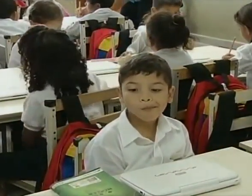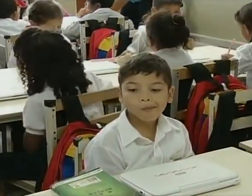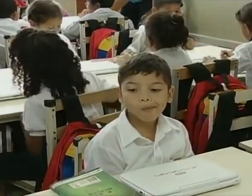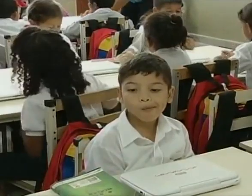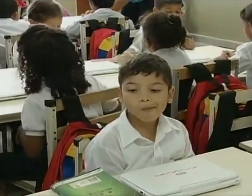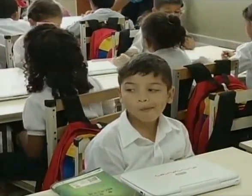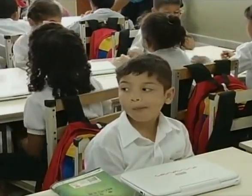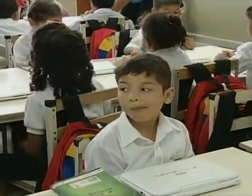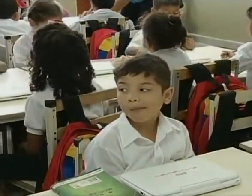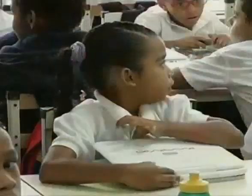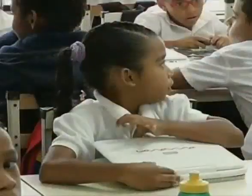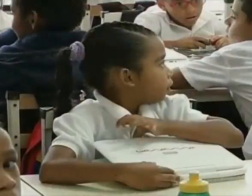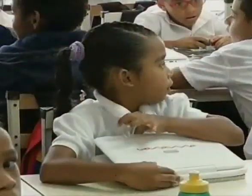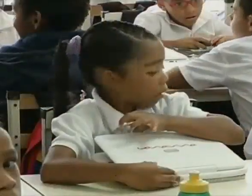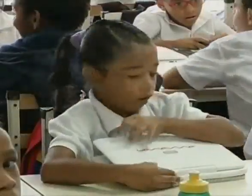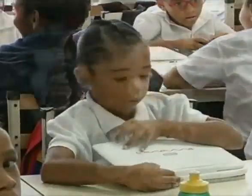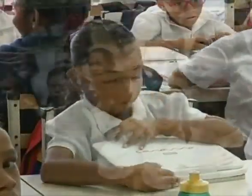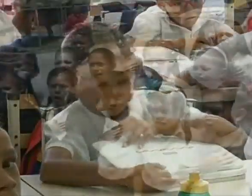Bueno, por favor.